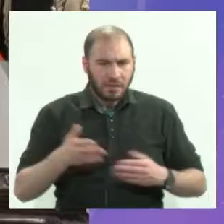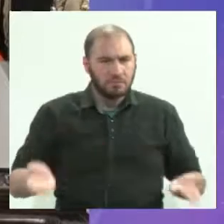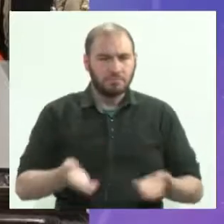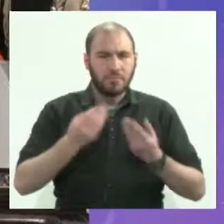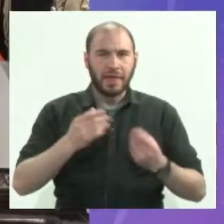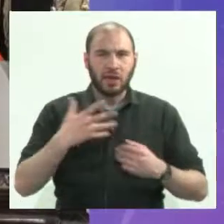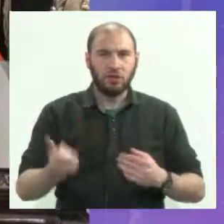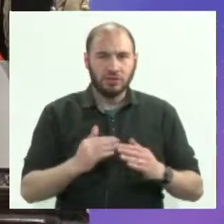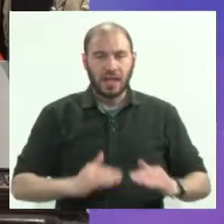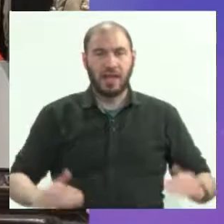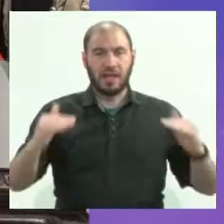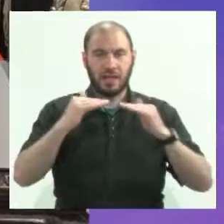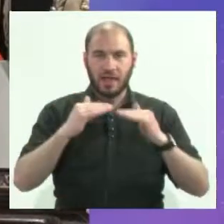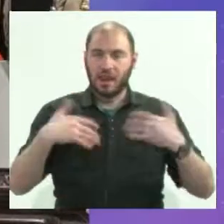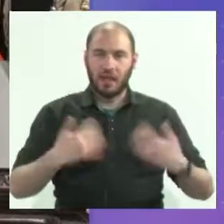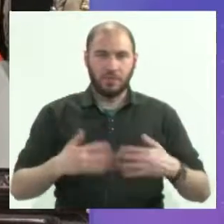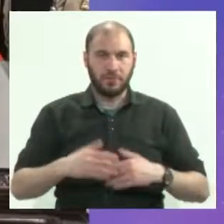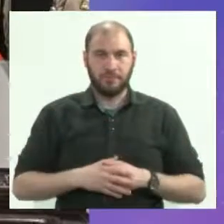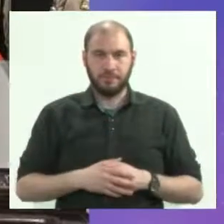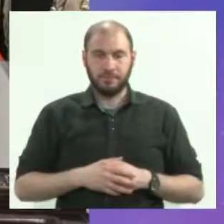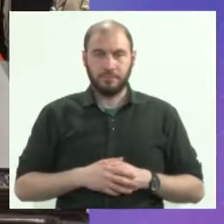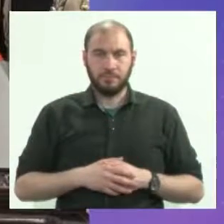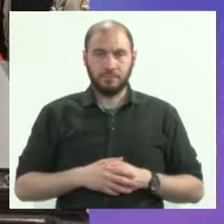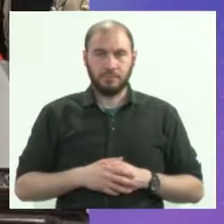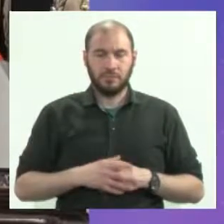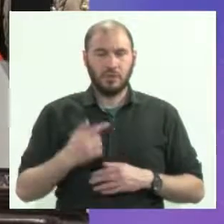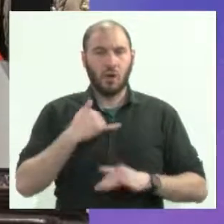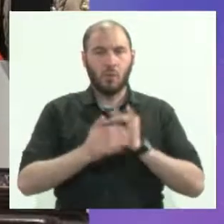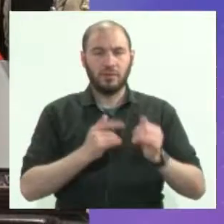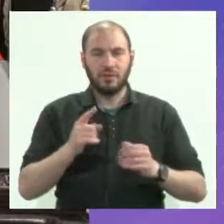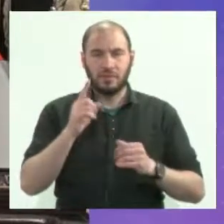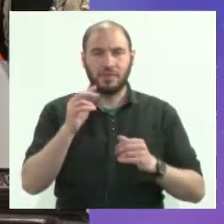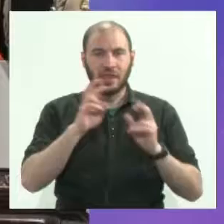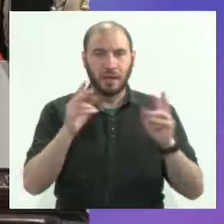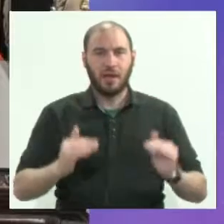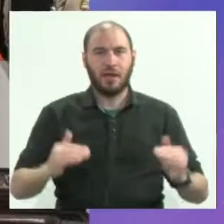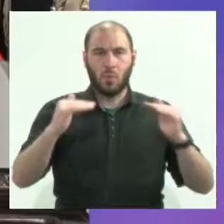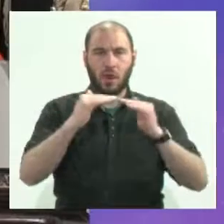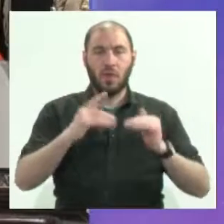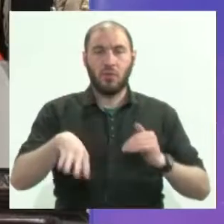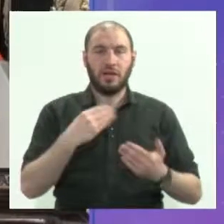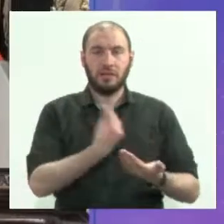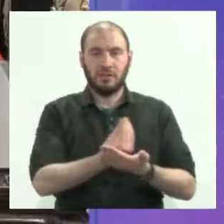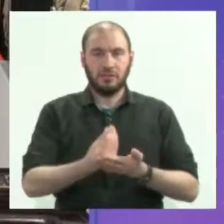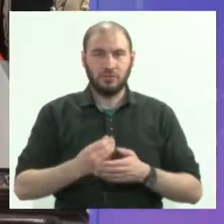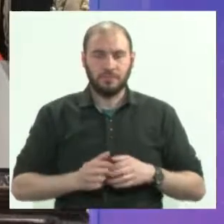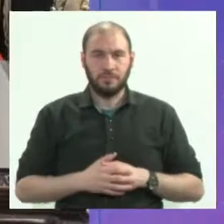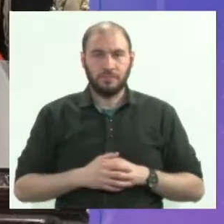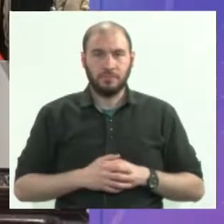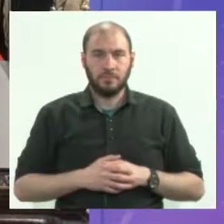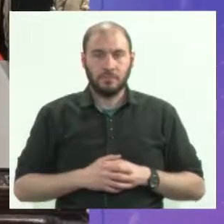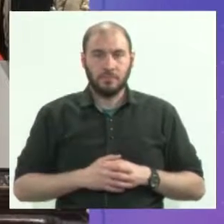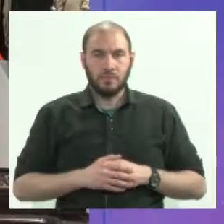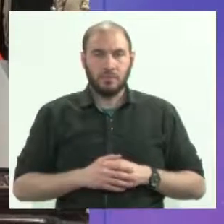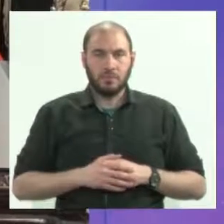para lograr la equidad lo antes posible. Me refiero a la paridad en el ámbito de representación, que